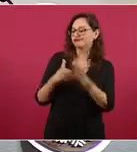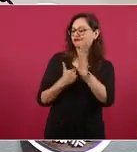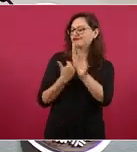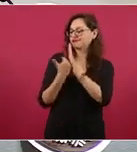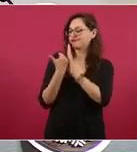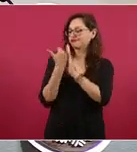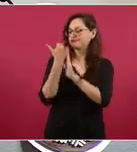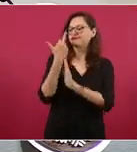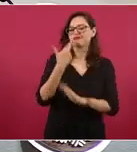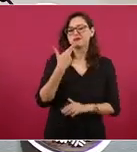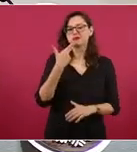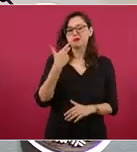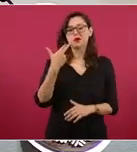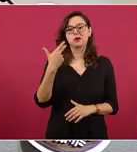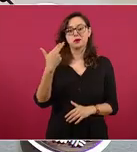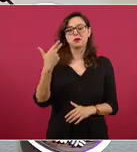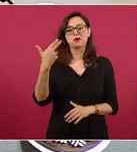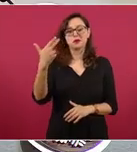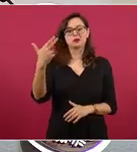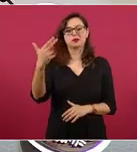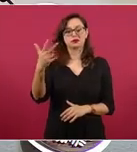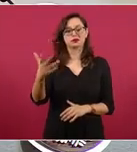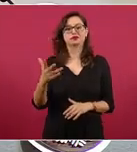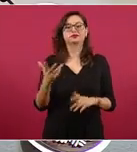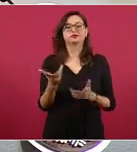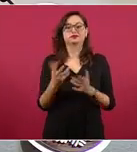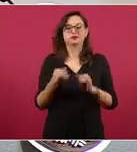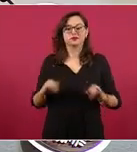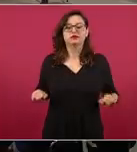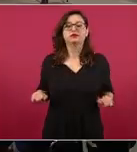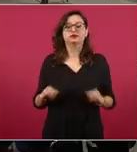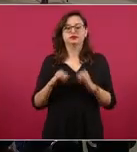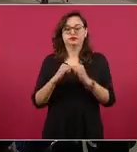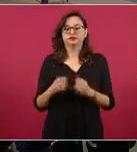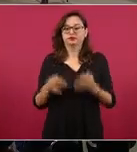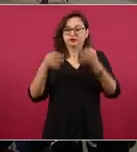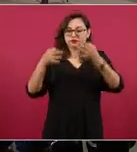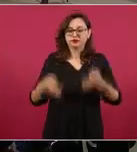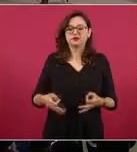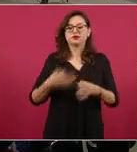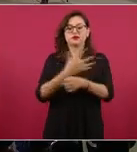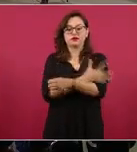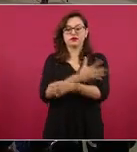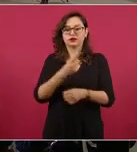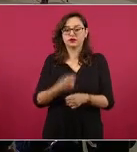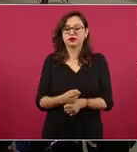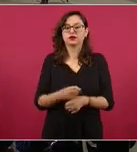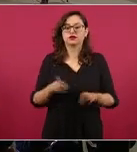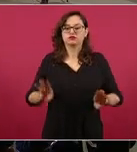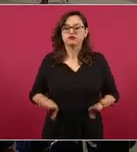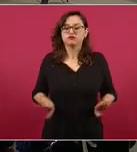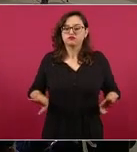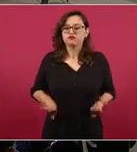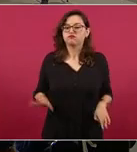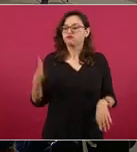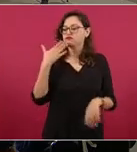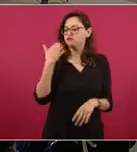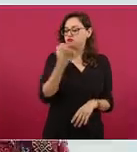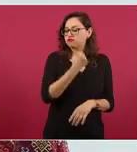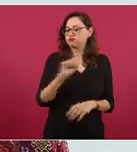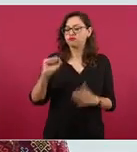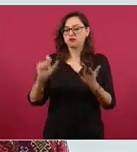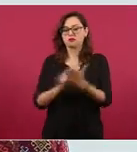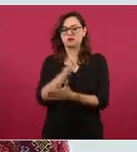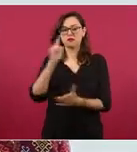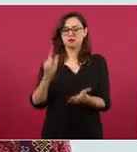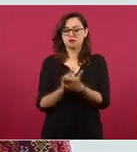reactivación y que tener una institución con honestidad, capacidades técnicas, estricto apego a la ley y piso